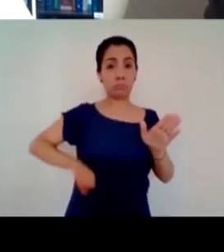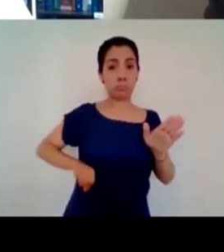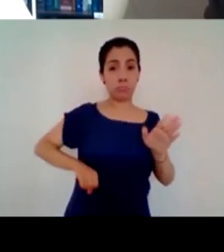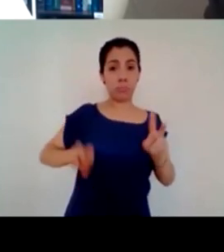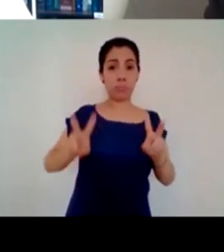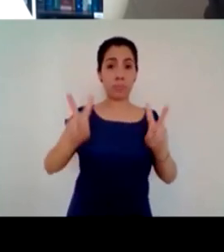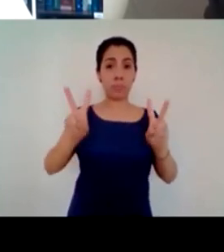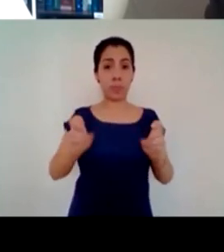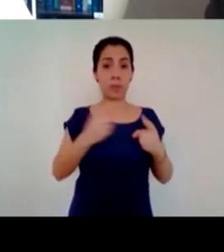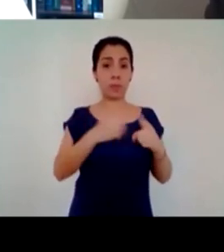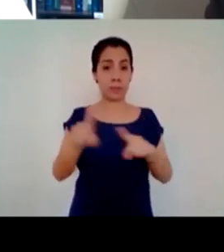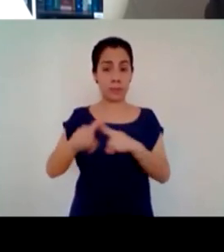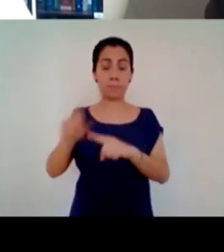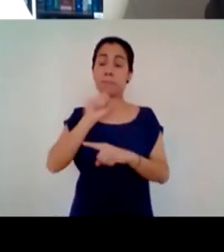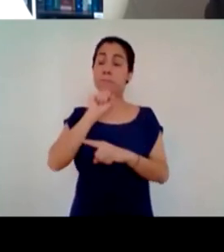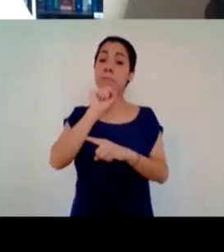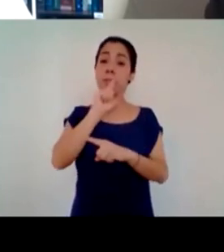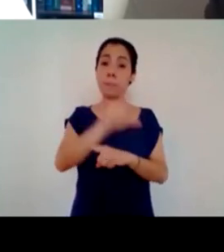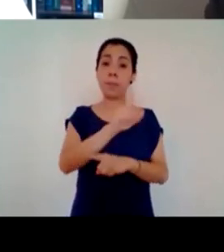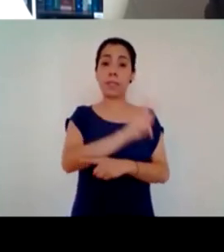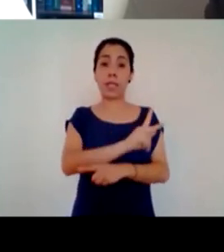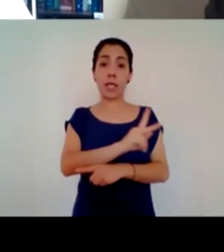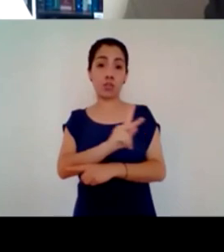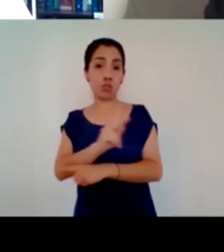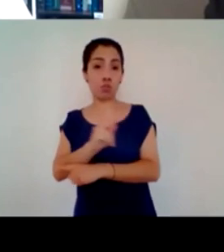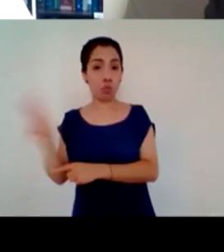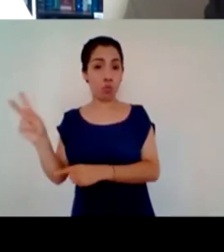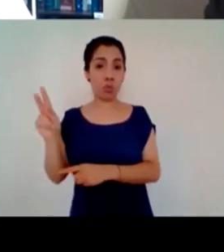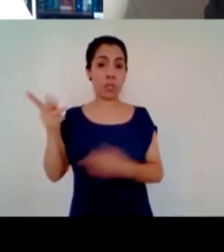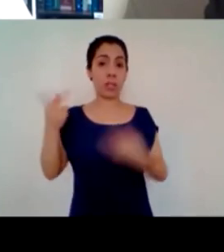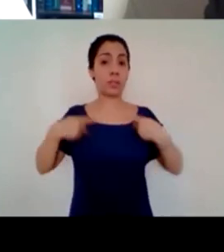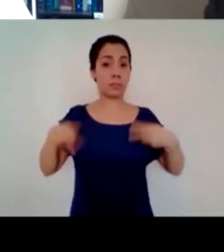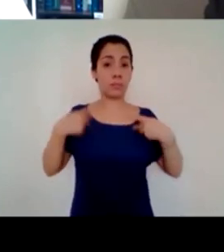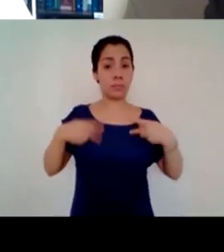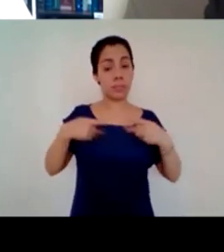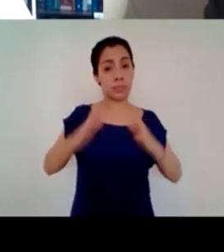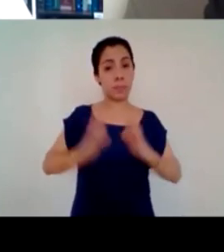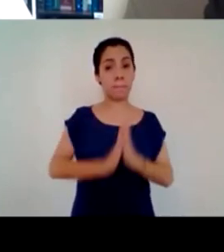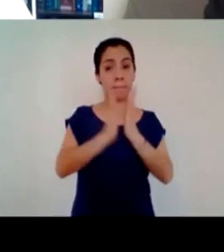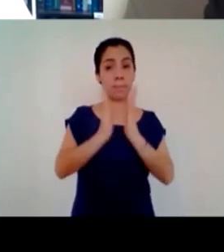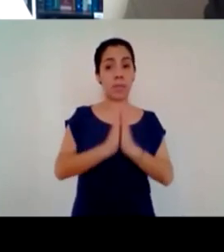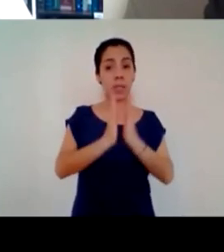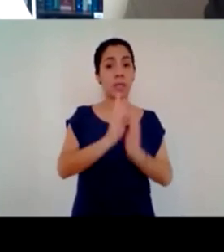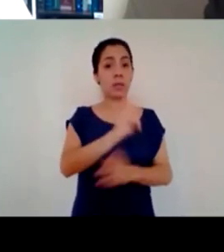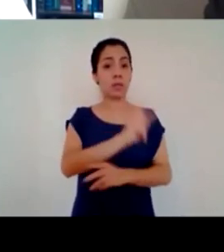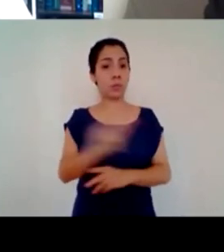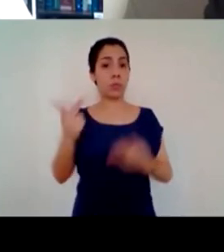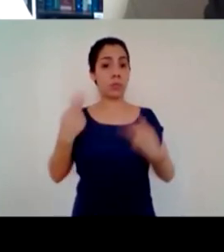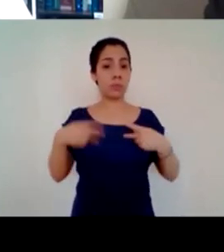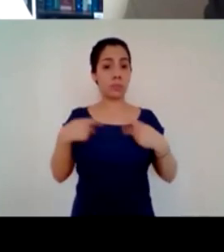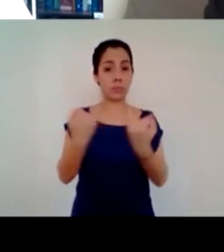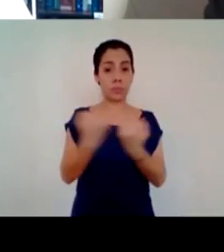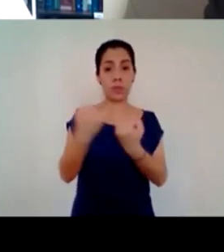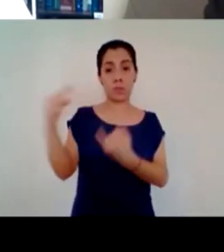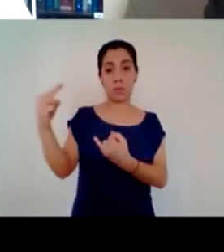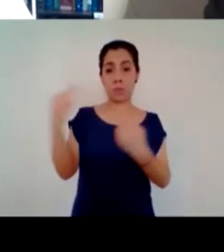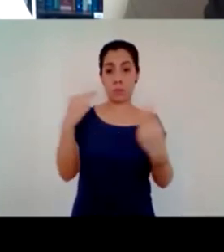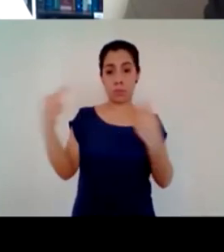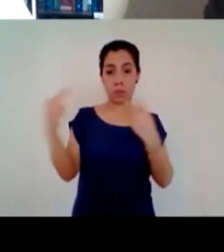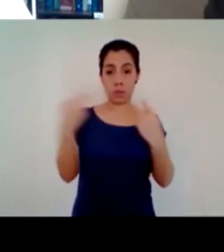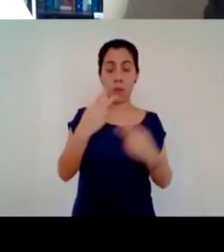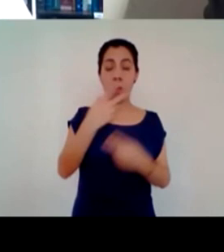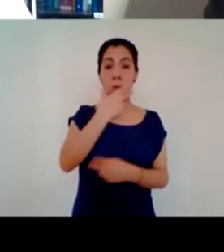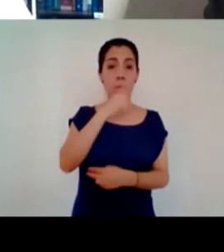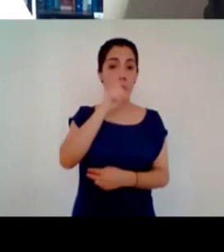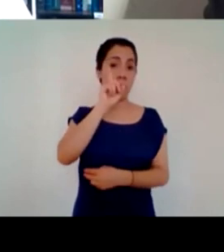desearles también a los que estamos en el panel, pero a todos los que están como escuchas, hombres y mujeres, pues les quiero desear